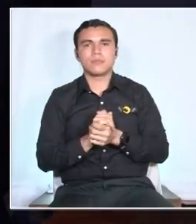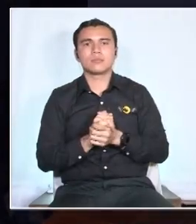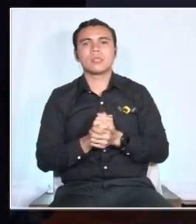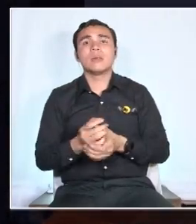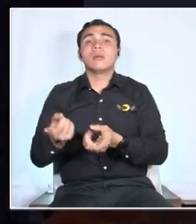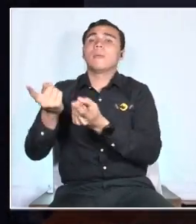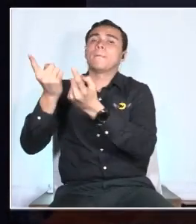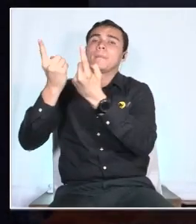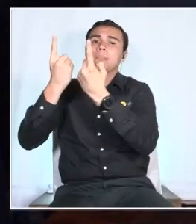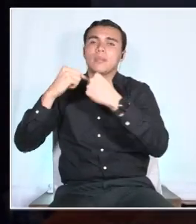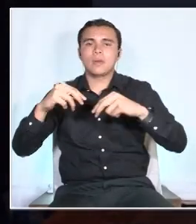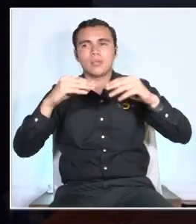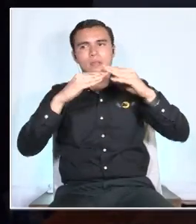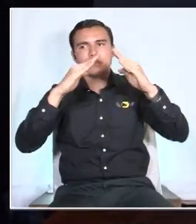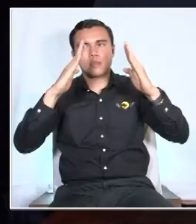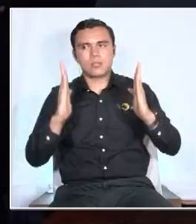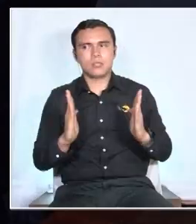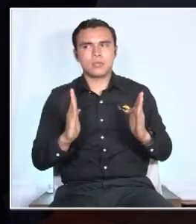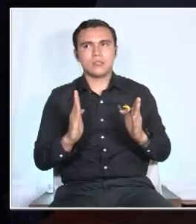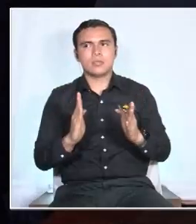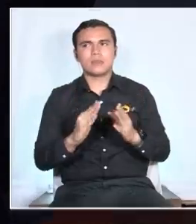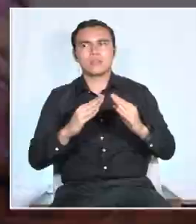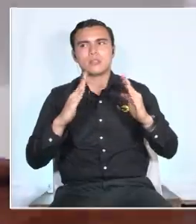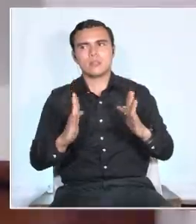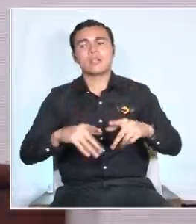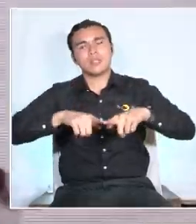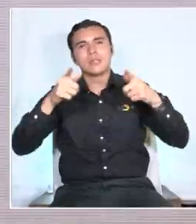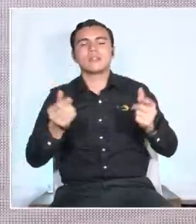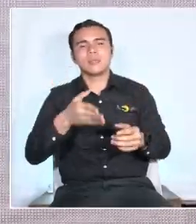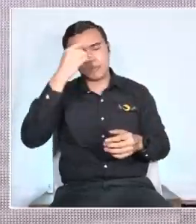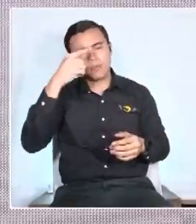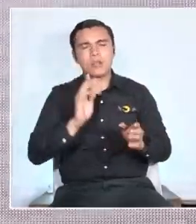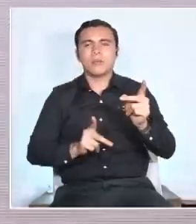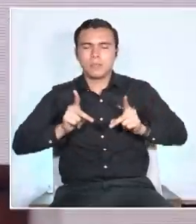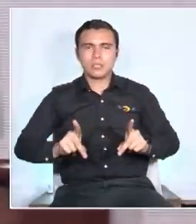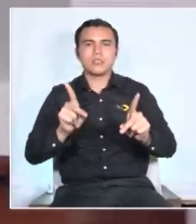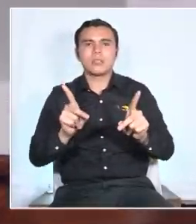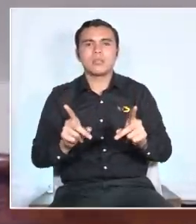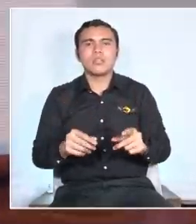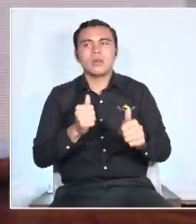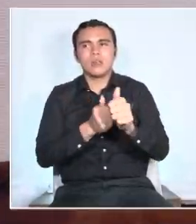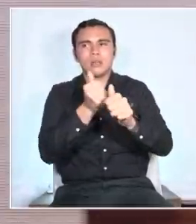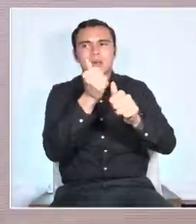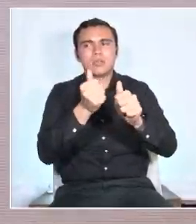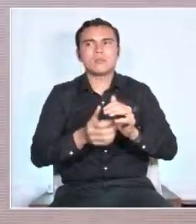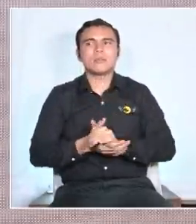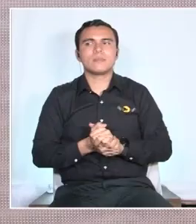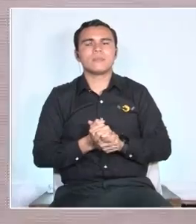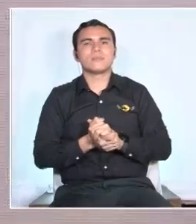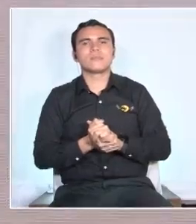Porque viene un edificio grande para 20 mil personas. Un edificio grande. Apóstol